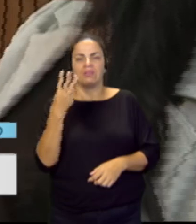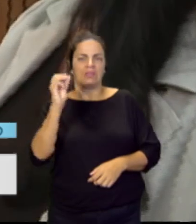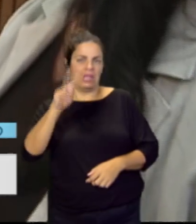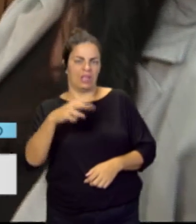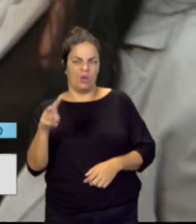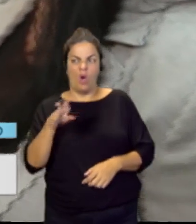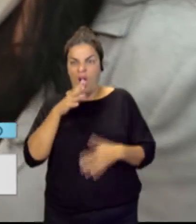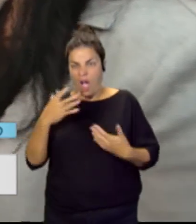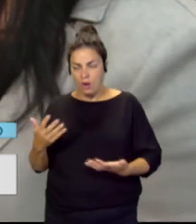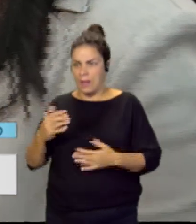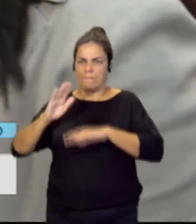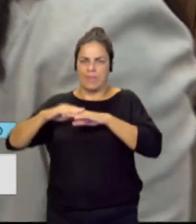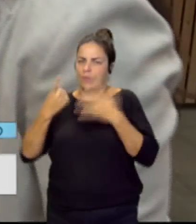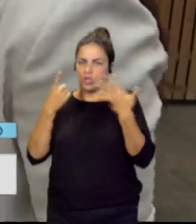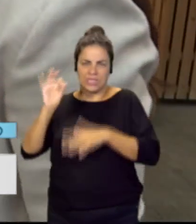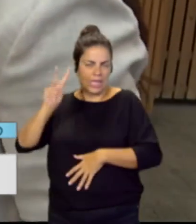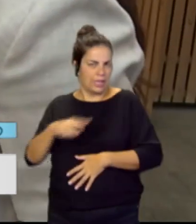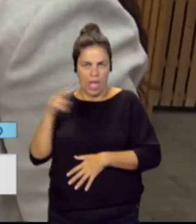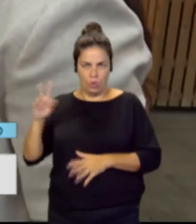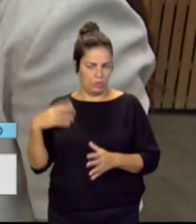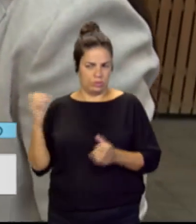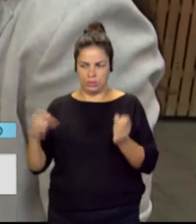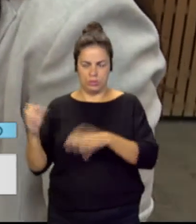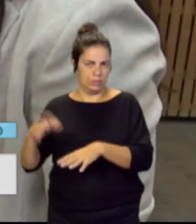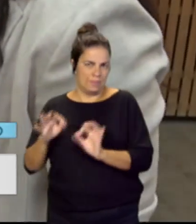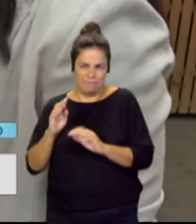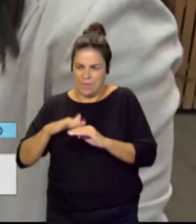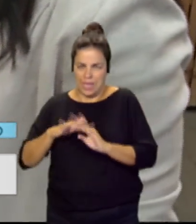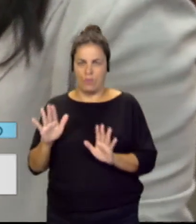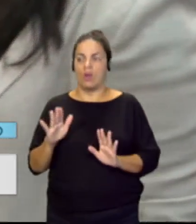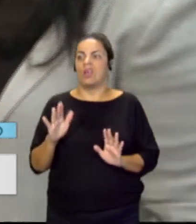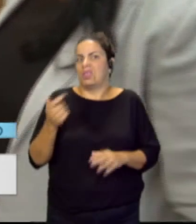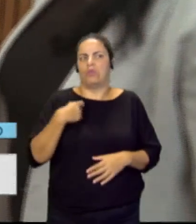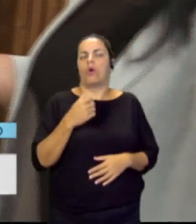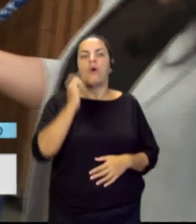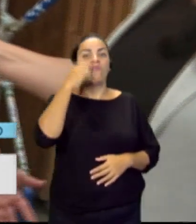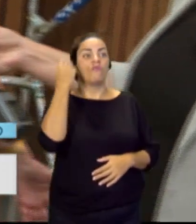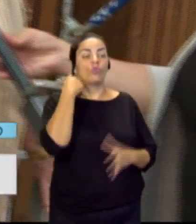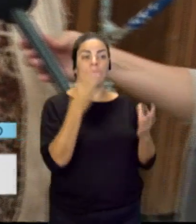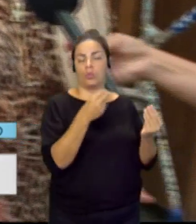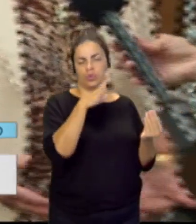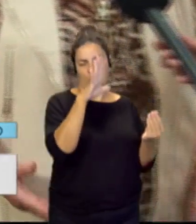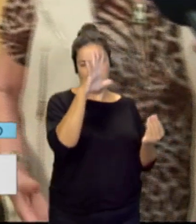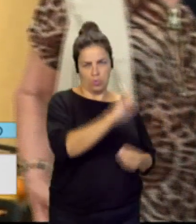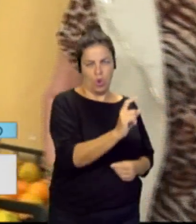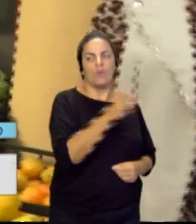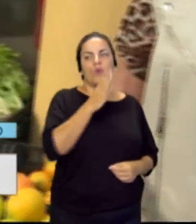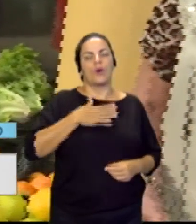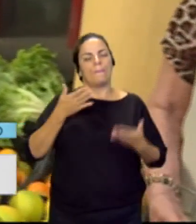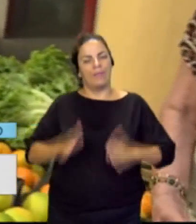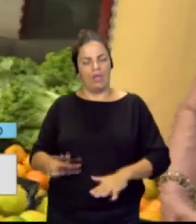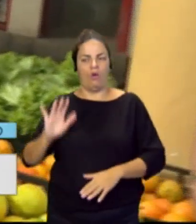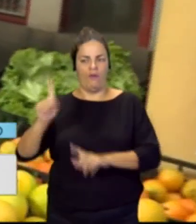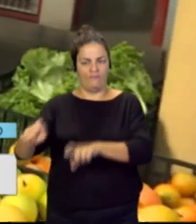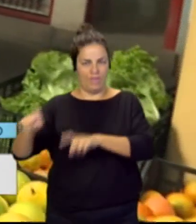60 ya no es imposible Y eso que yo no compro mucha fruta porque tengo mi hijo que tiene al tanto una